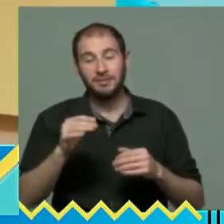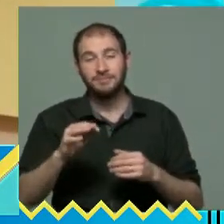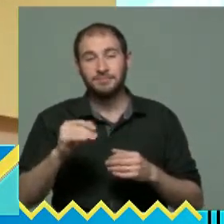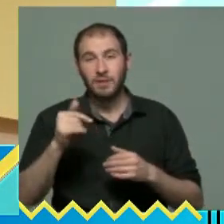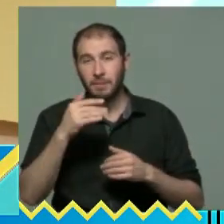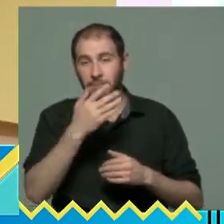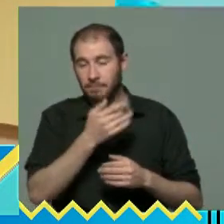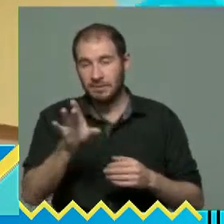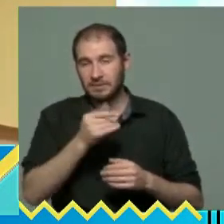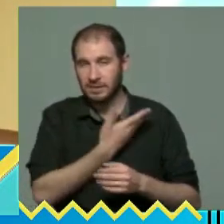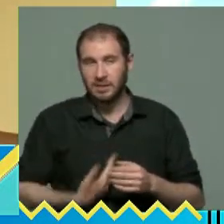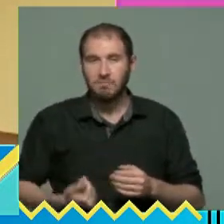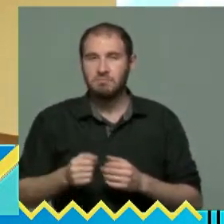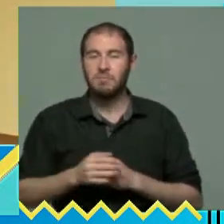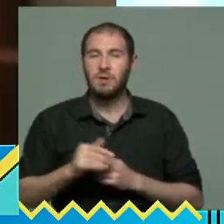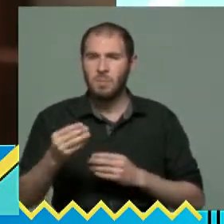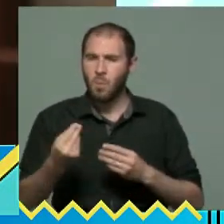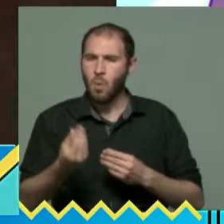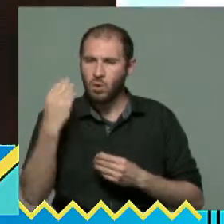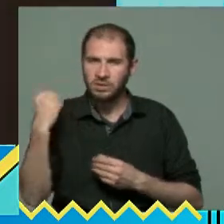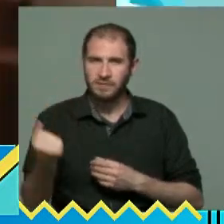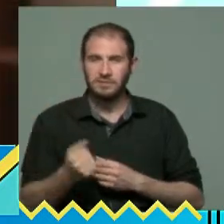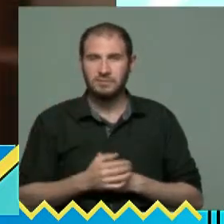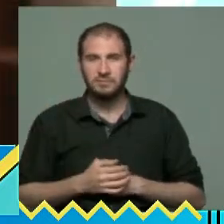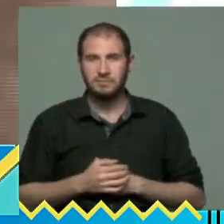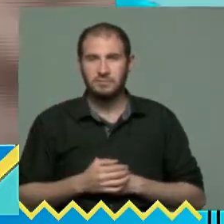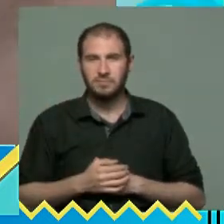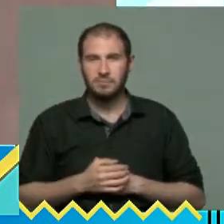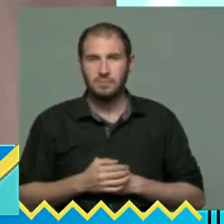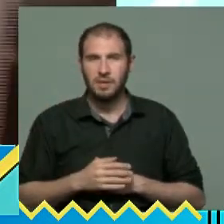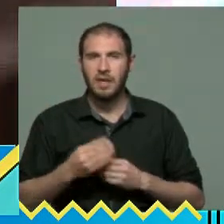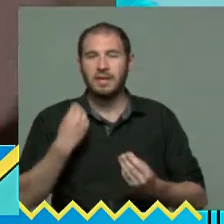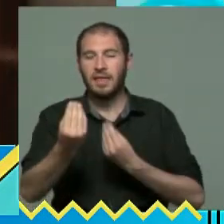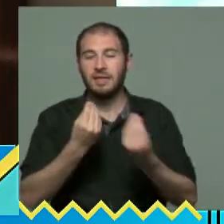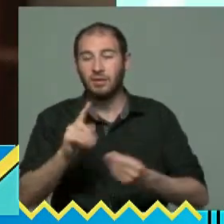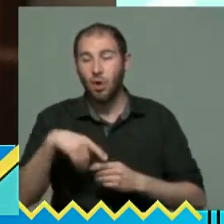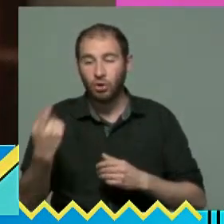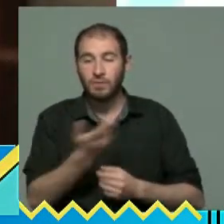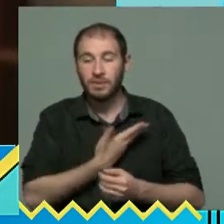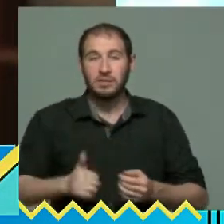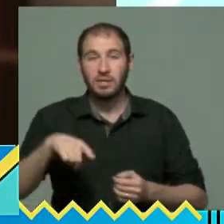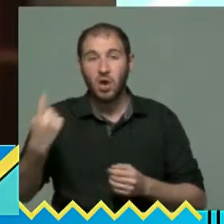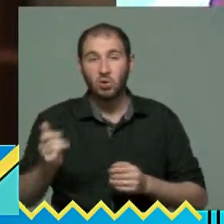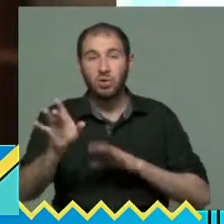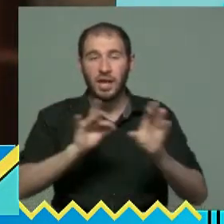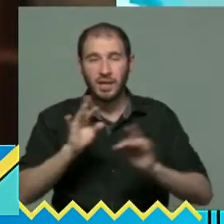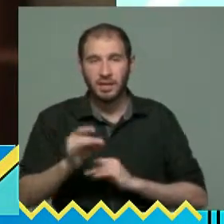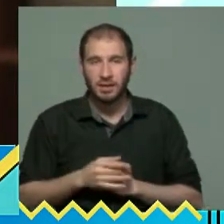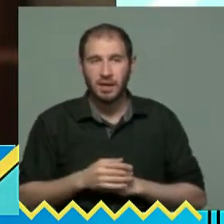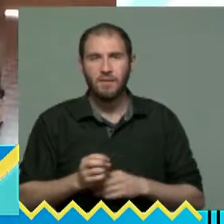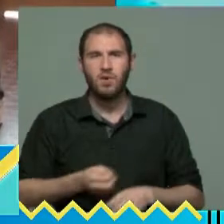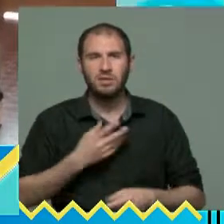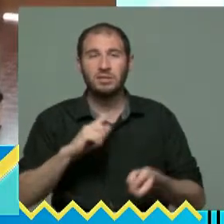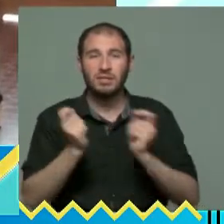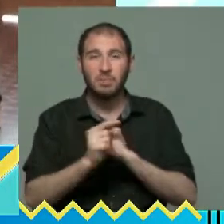Mauricio presidente. Parece que esta es la clave. Muchas veces ha habido otros candidatos, otros presidentes que fueron electos con esa vocación de